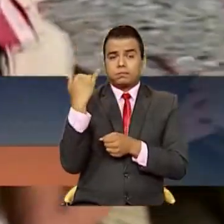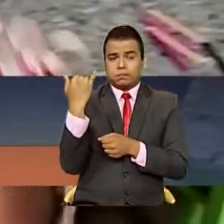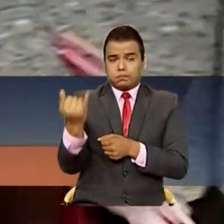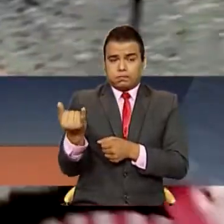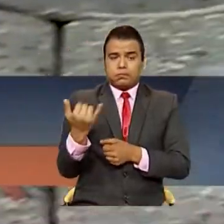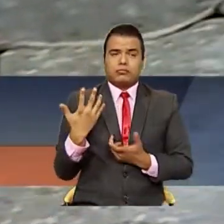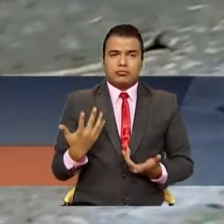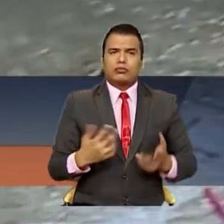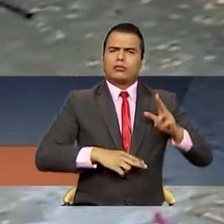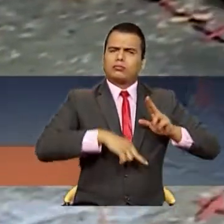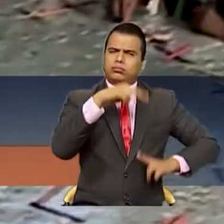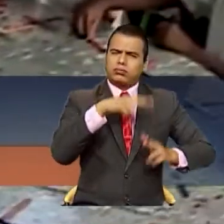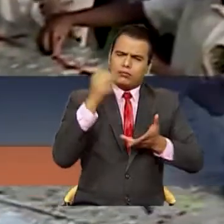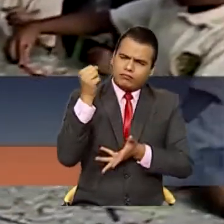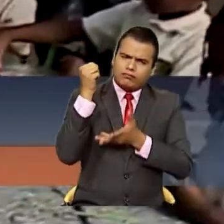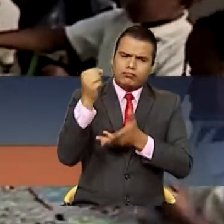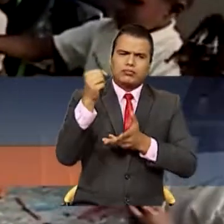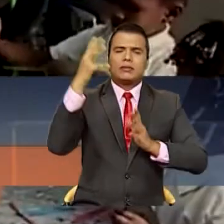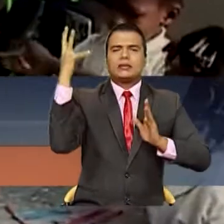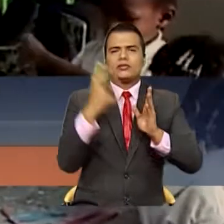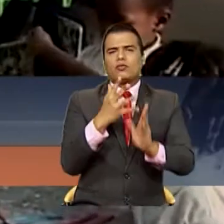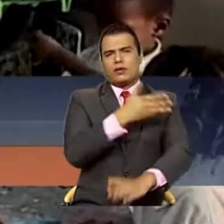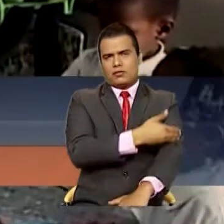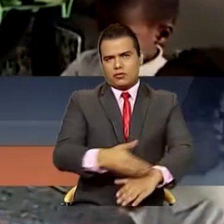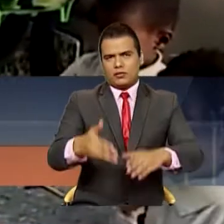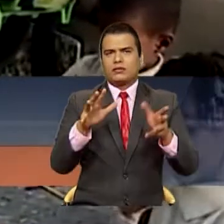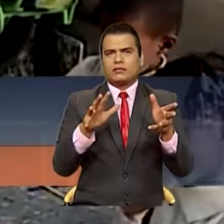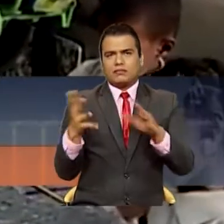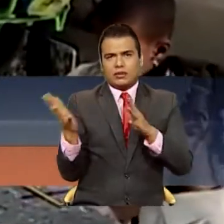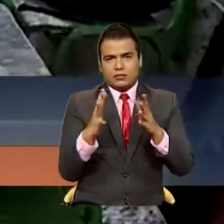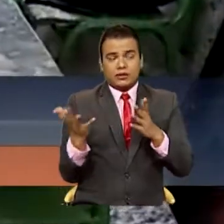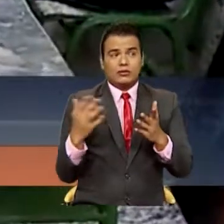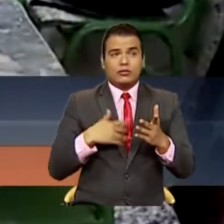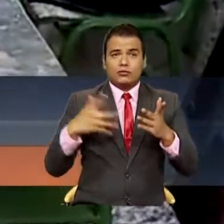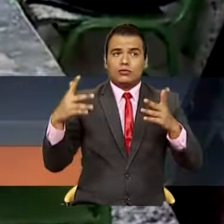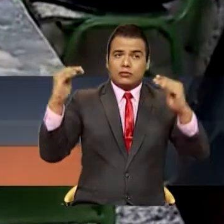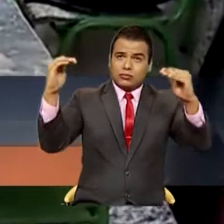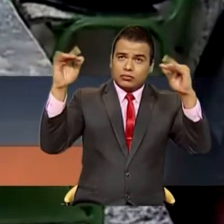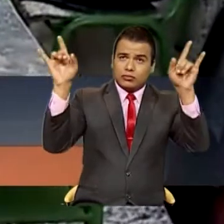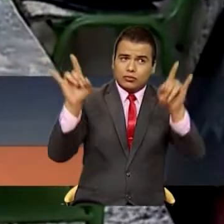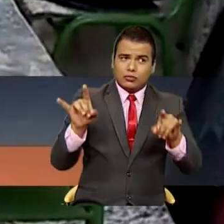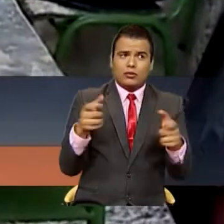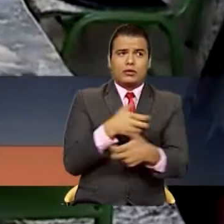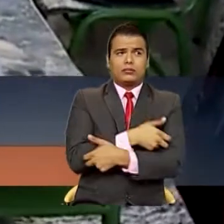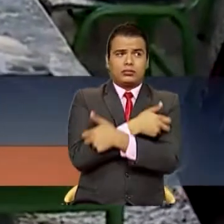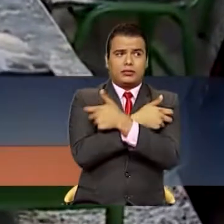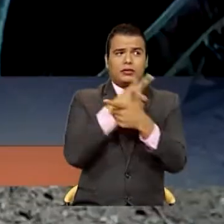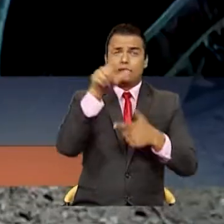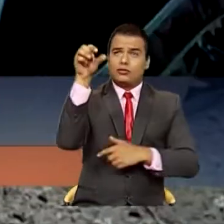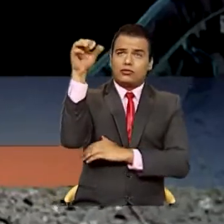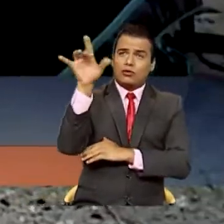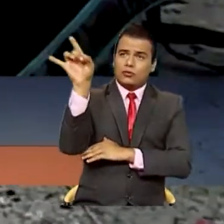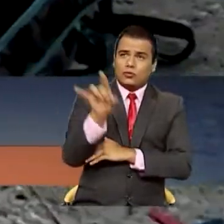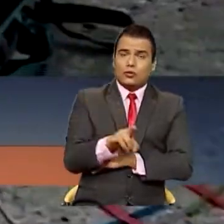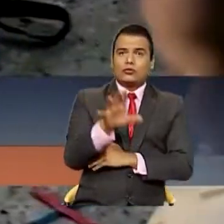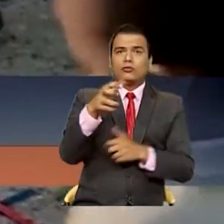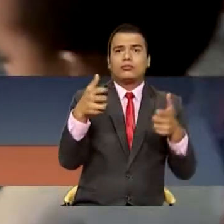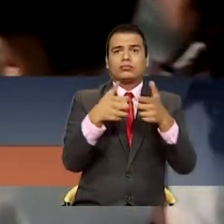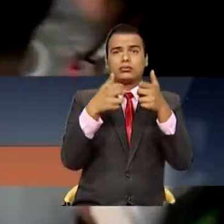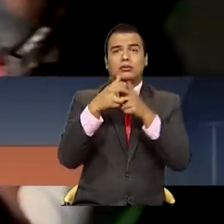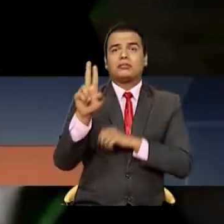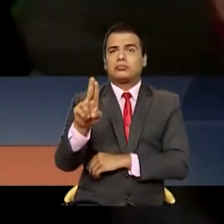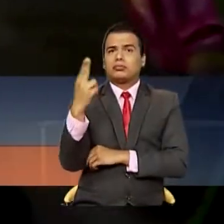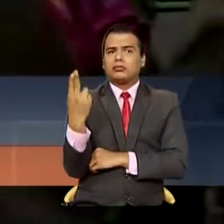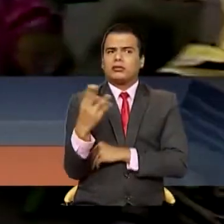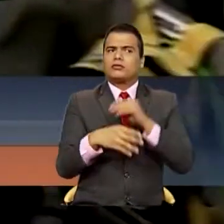La construcción tuvo una inversión de 5 mil millones de pesos y además de los paneles solares con los que se produce la energía renovable, su mobiliario es